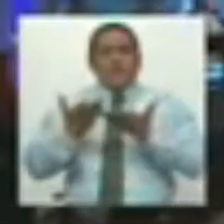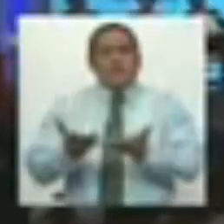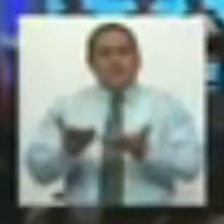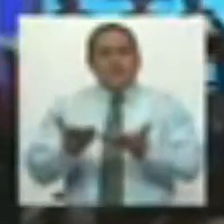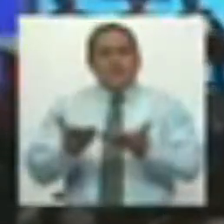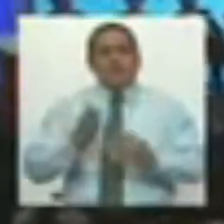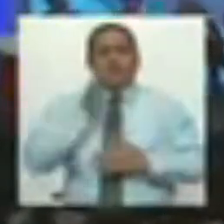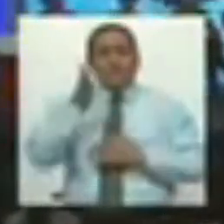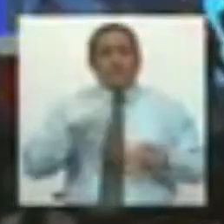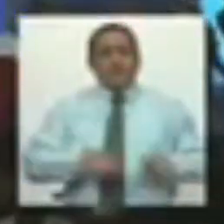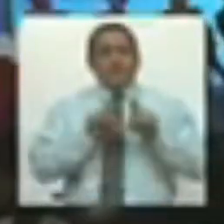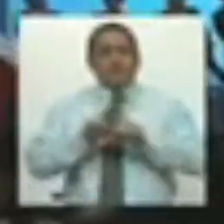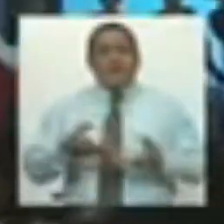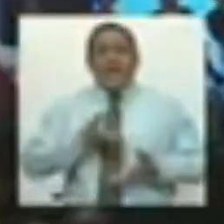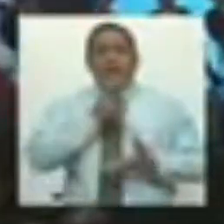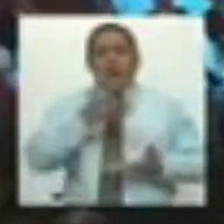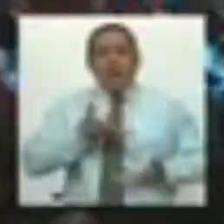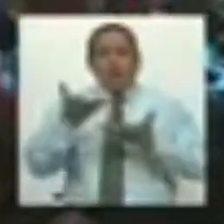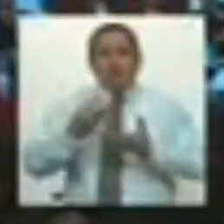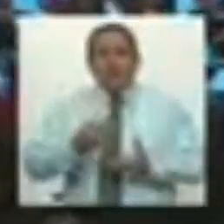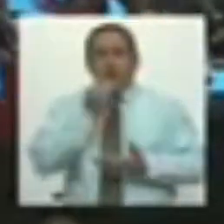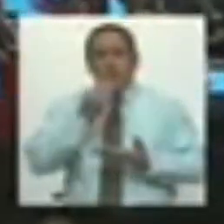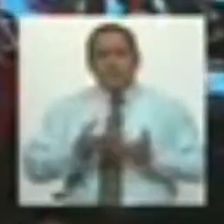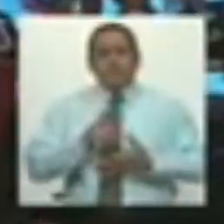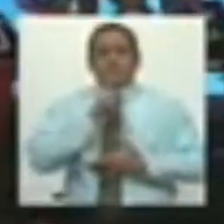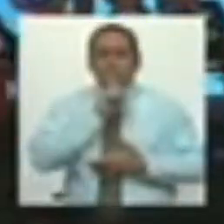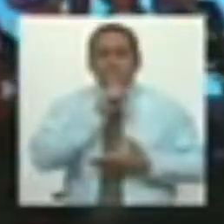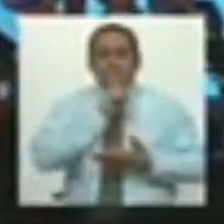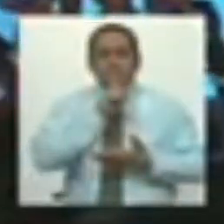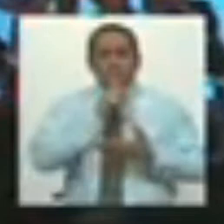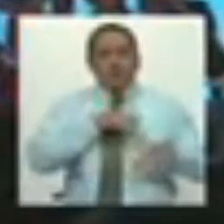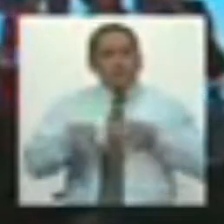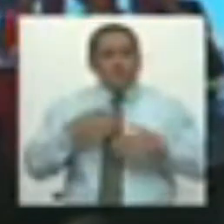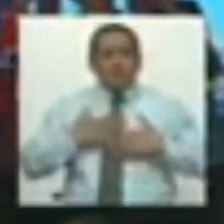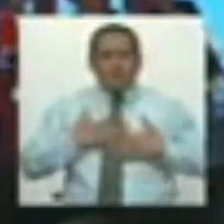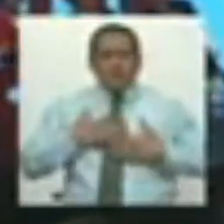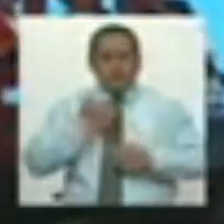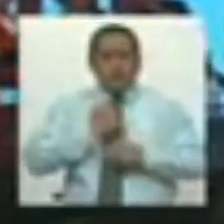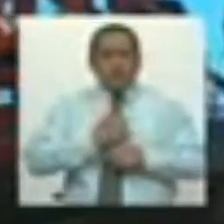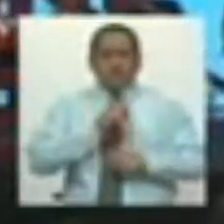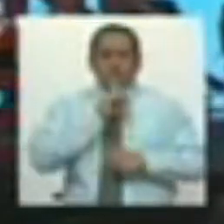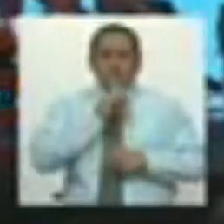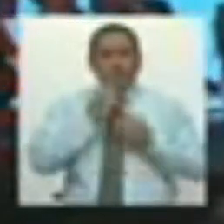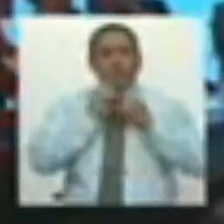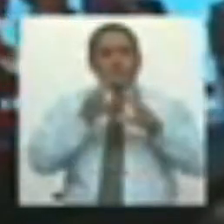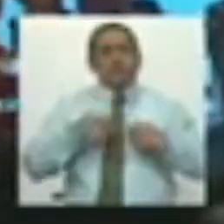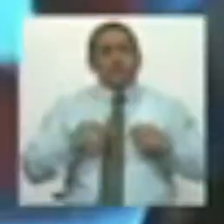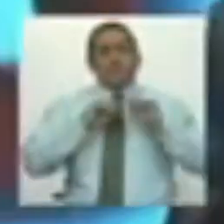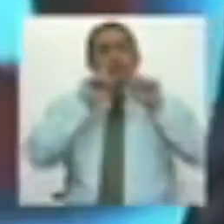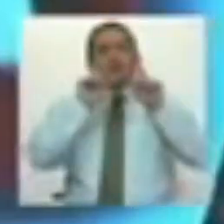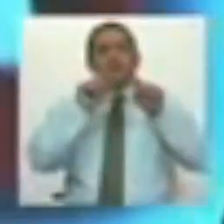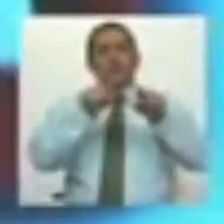fuimos también llevando agua víveres silenciosamente como siempre ha sido nuestro estilo yo le pregunto a